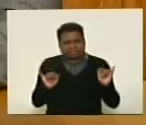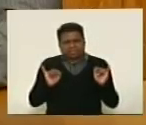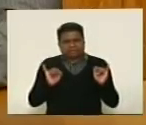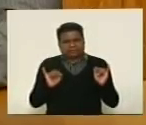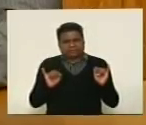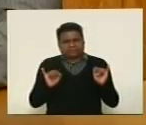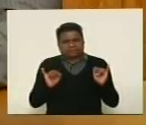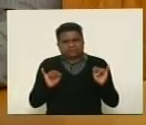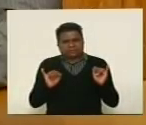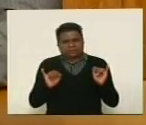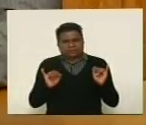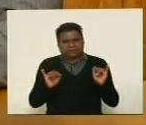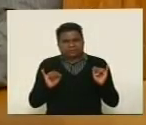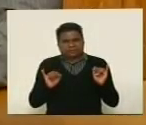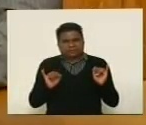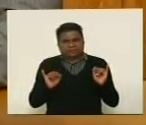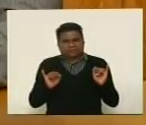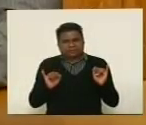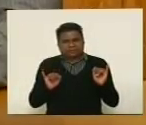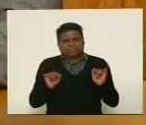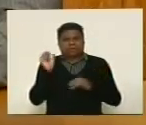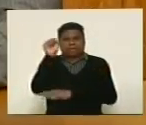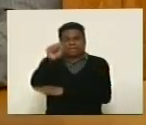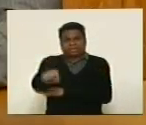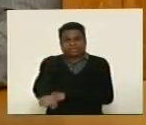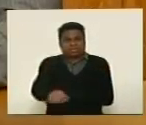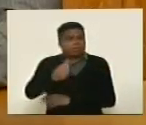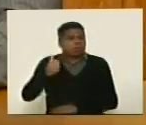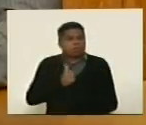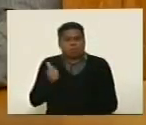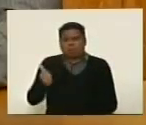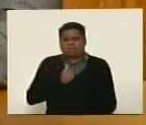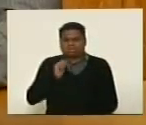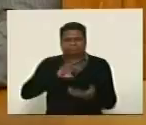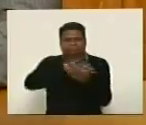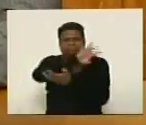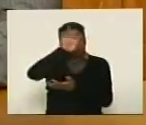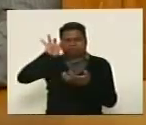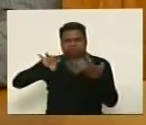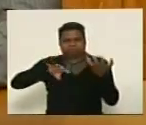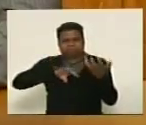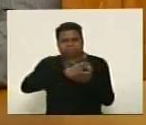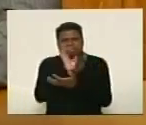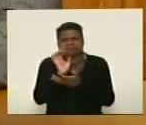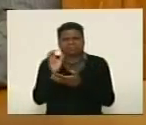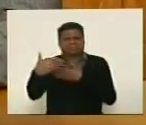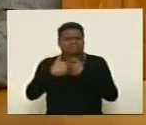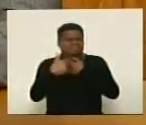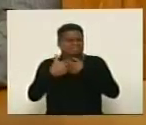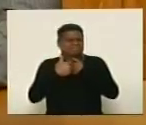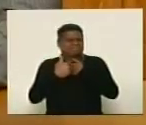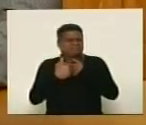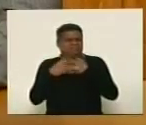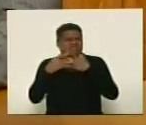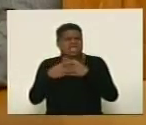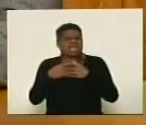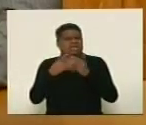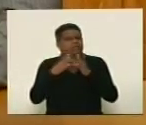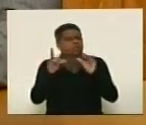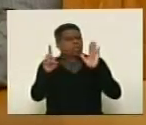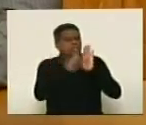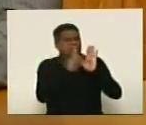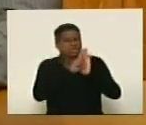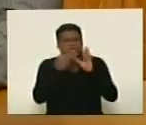y soberanía, con los cuales venceremos cualquier agresión e intento de socavar el sagrado derecho de existencia